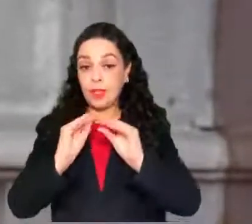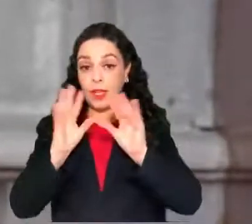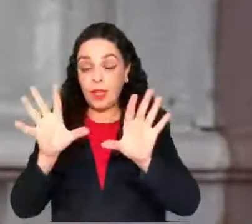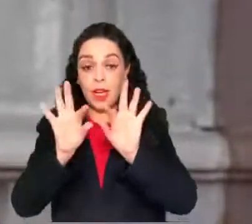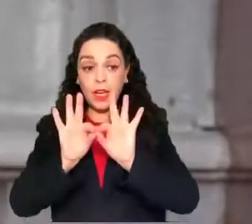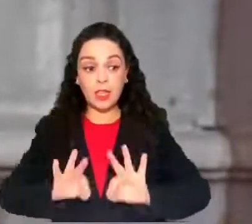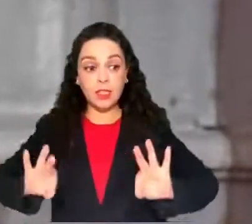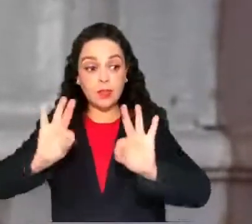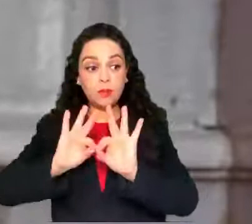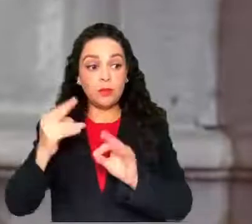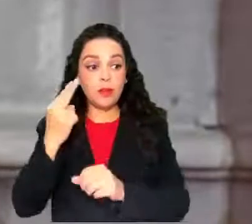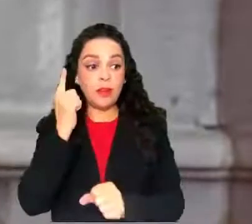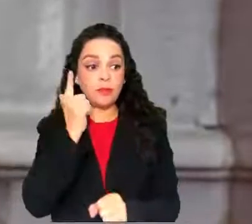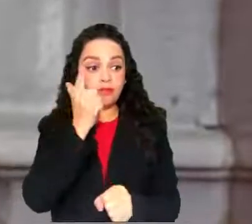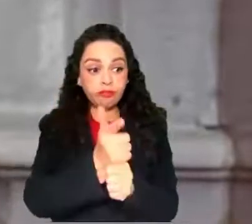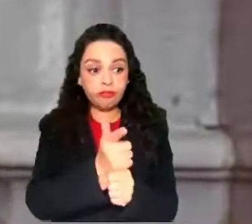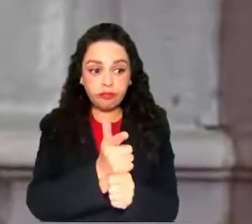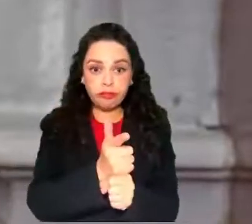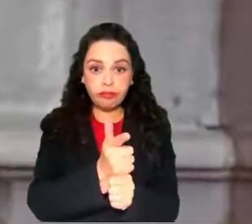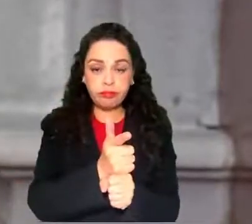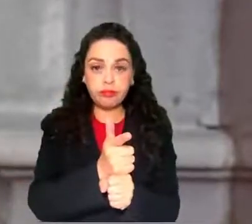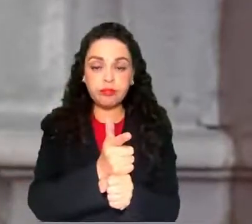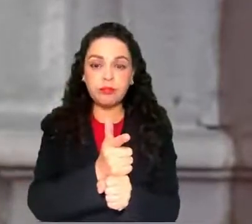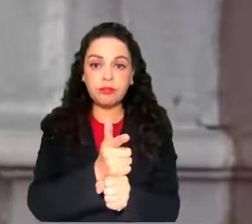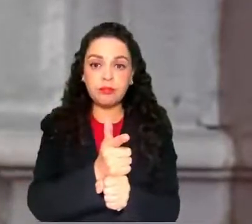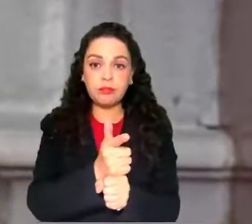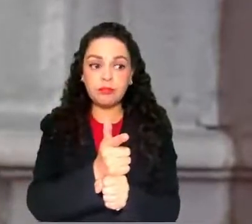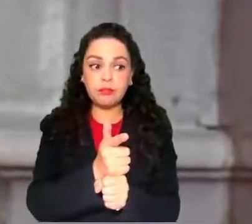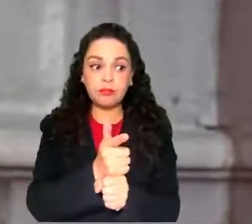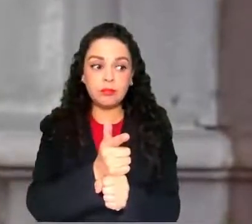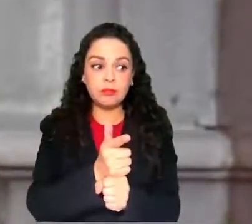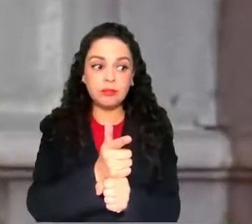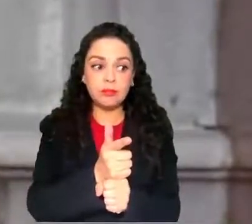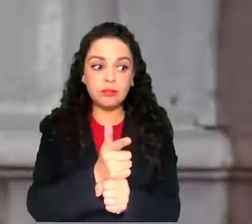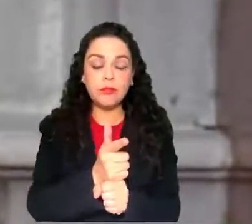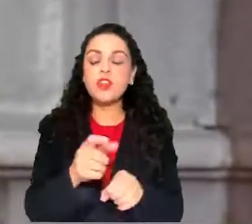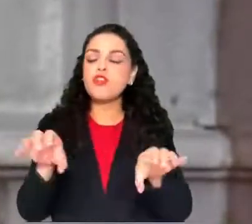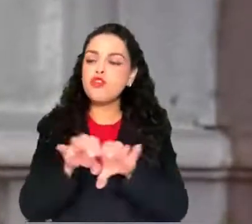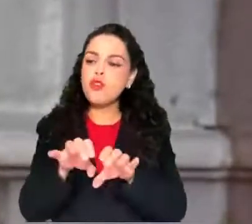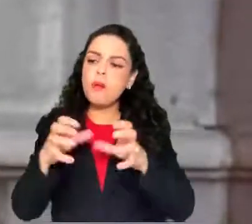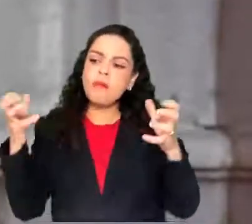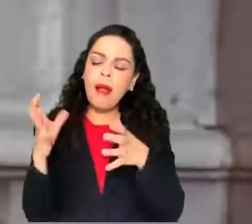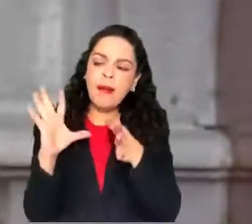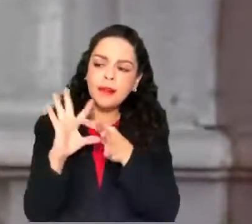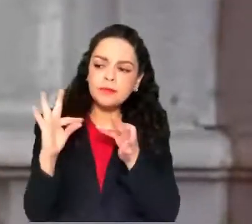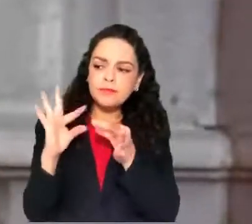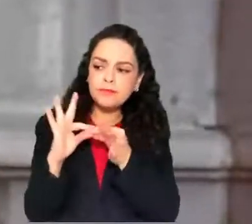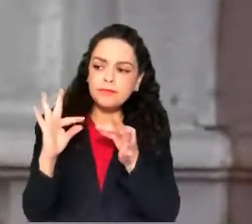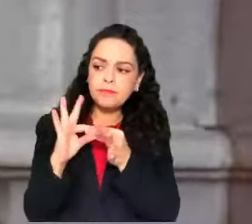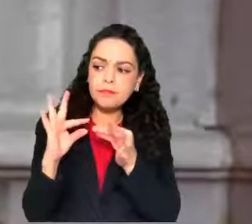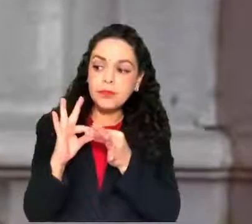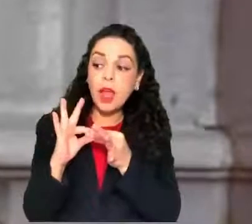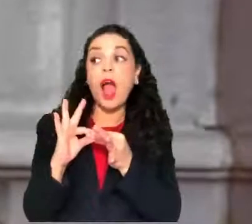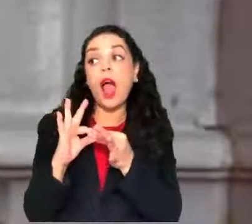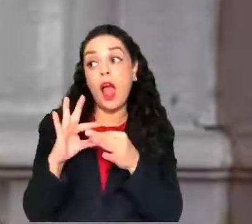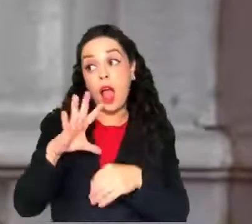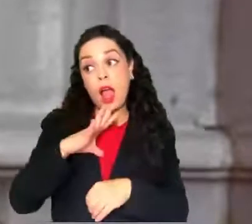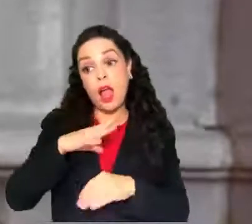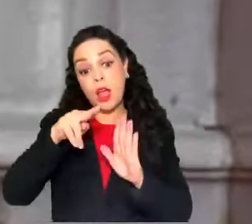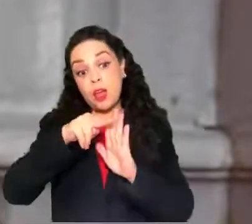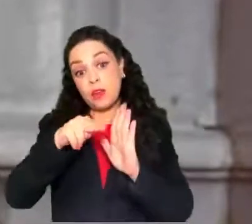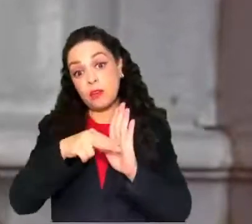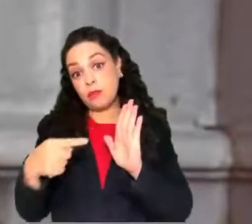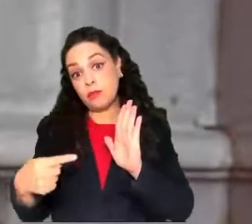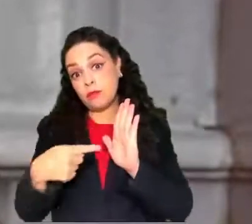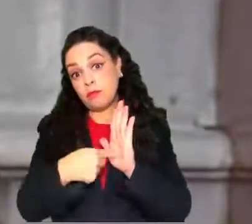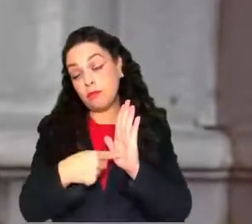condición sinequanon que para rendir cuentas exista un supuesto normativo que vincula al servidor público a